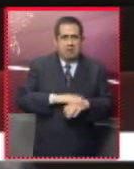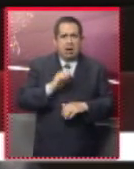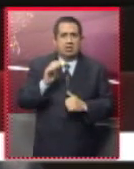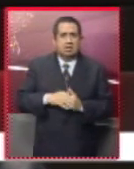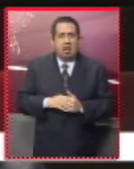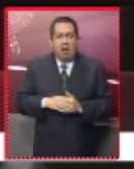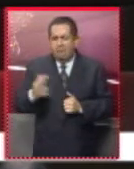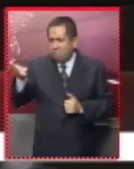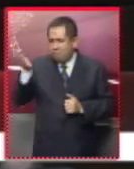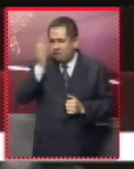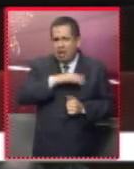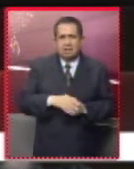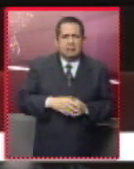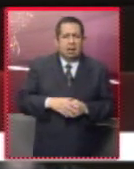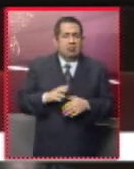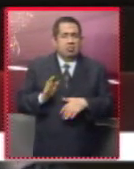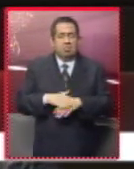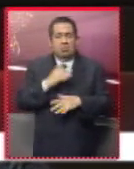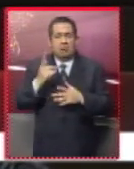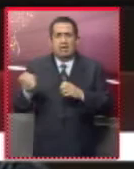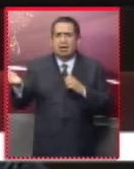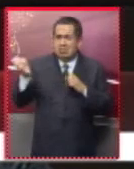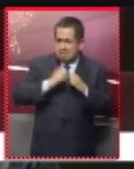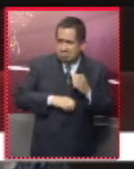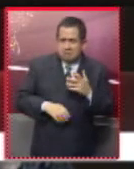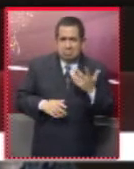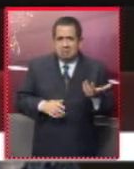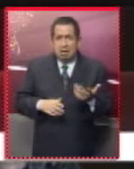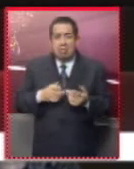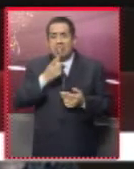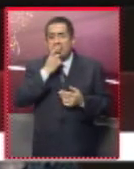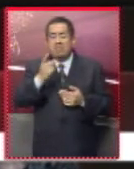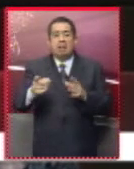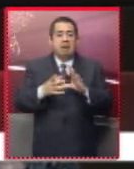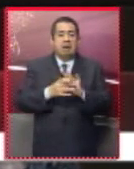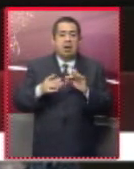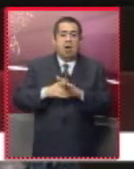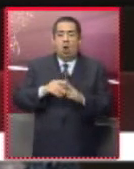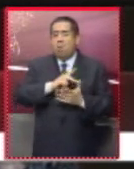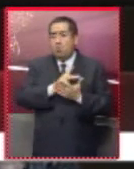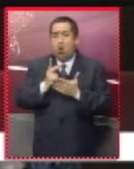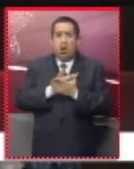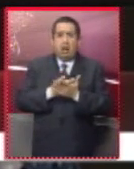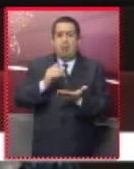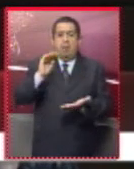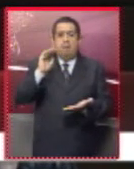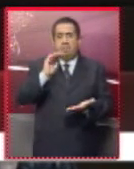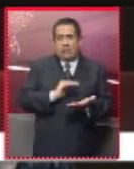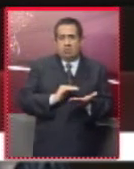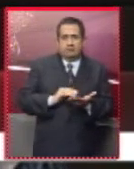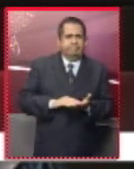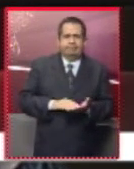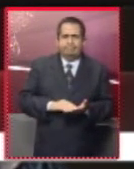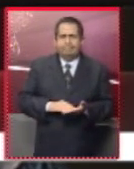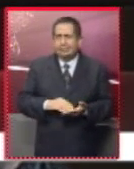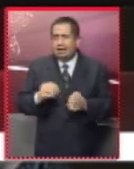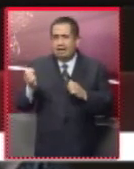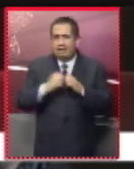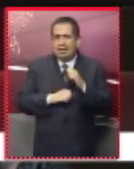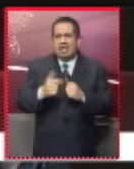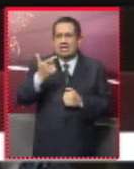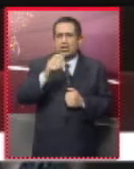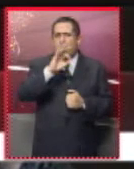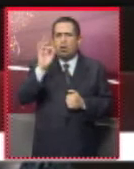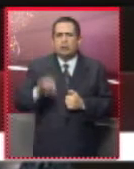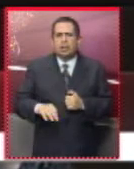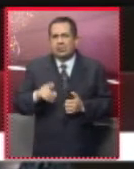Resultó ser falsa porque es un engaño. Dicen que reducen los programas, solamente reducen el 7% de los programas,